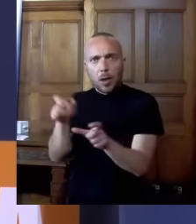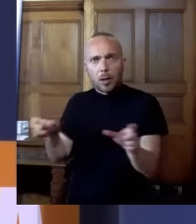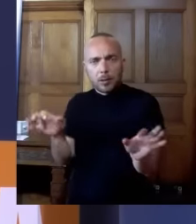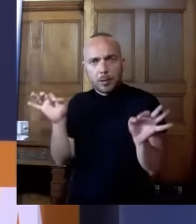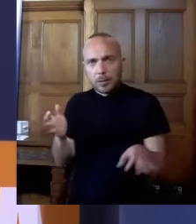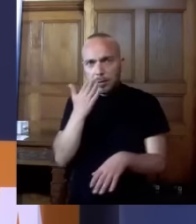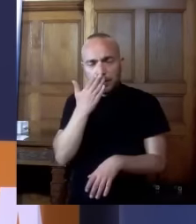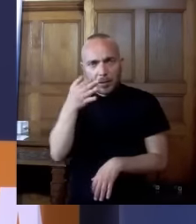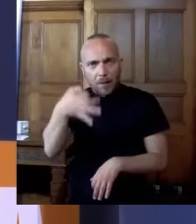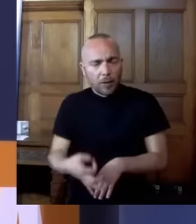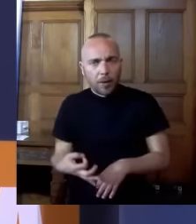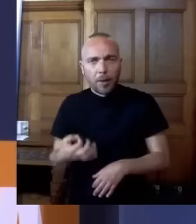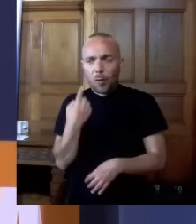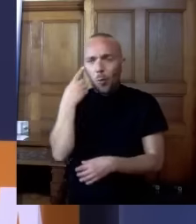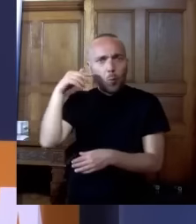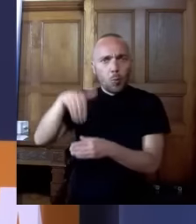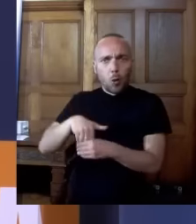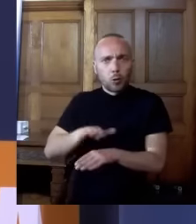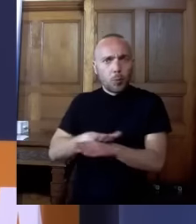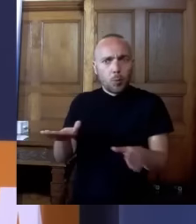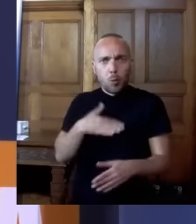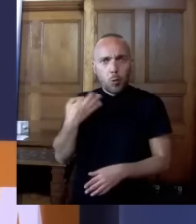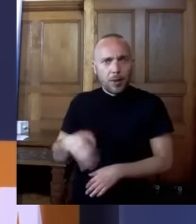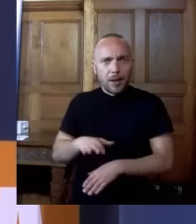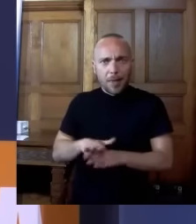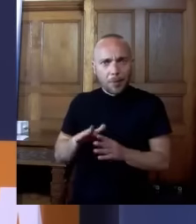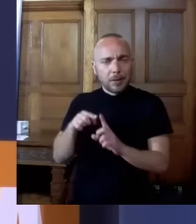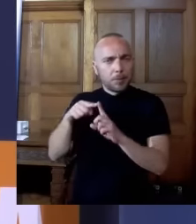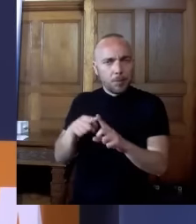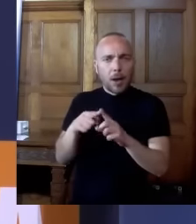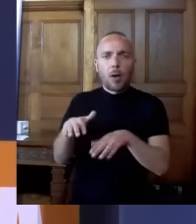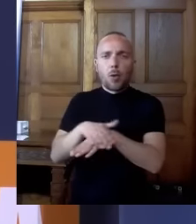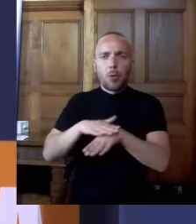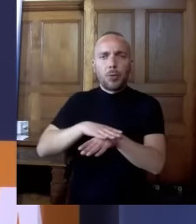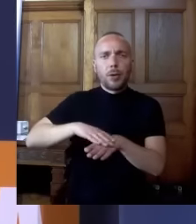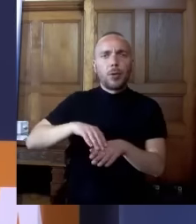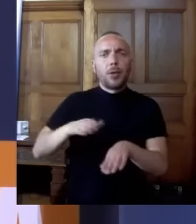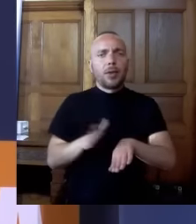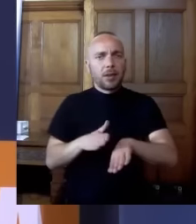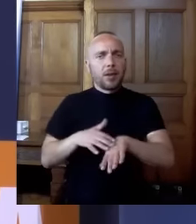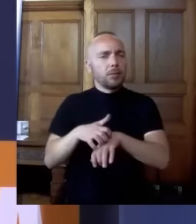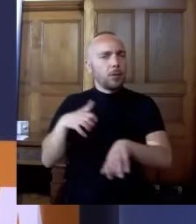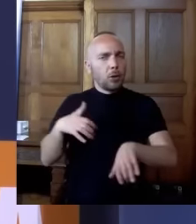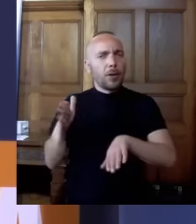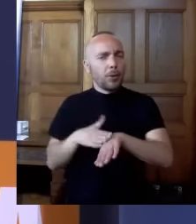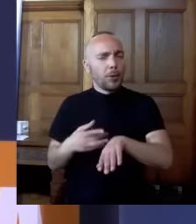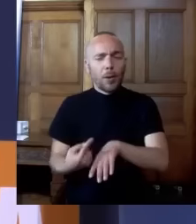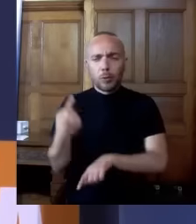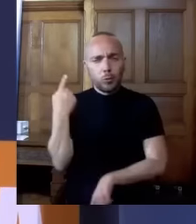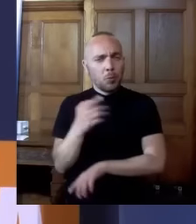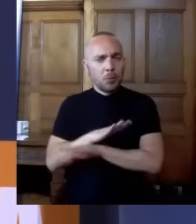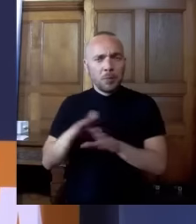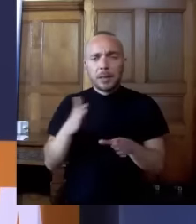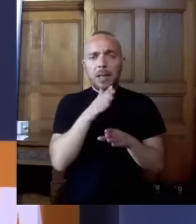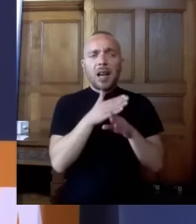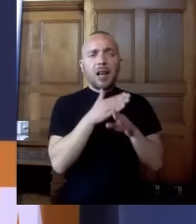verdad solo hay un voto en estas elecciones que garantiza un gobierno de izquierdas y que garantiza una mayoría de izquierdas porque todo el resto